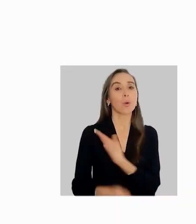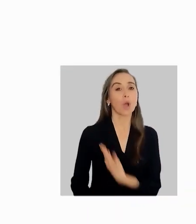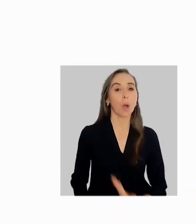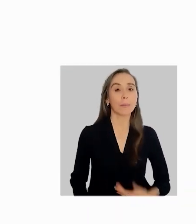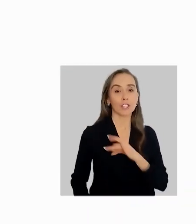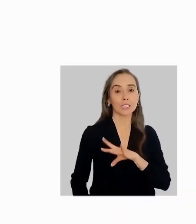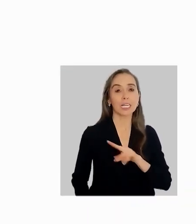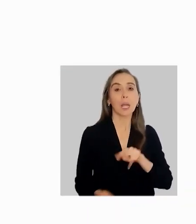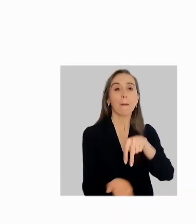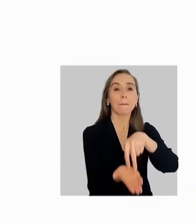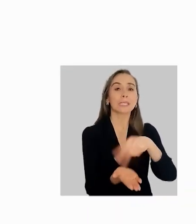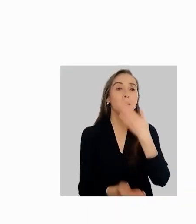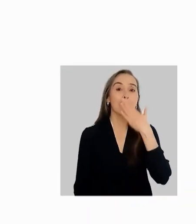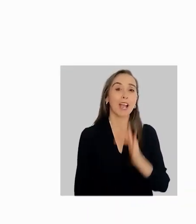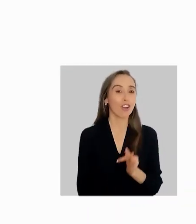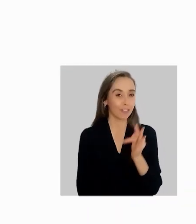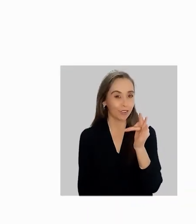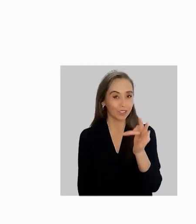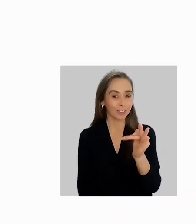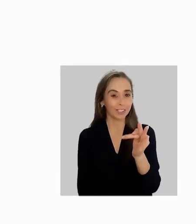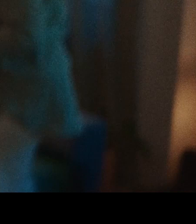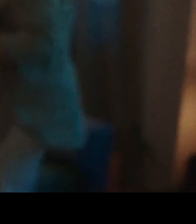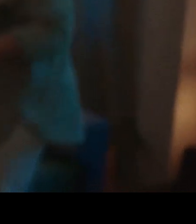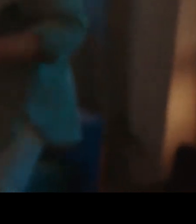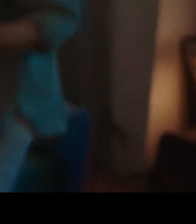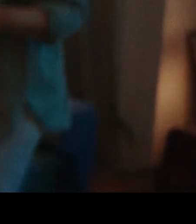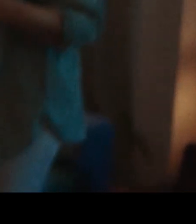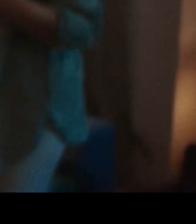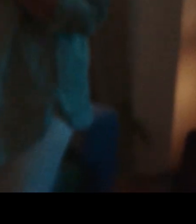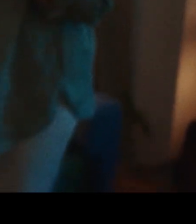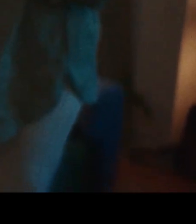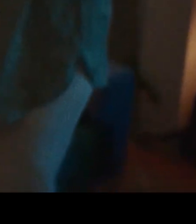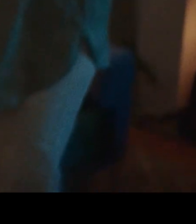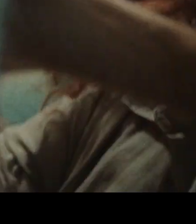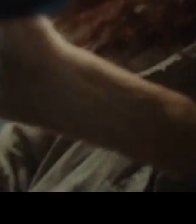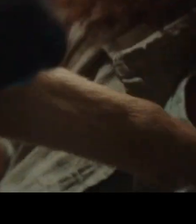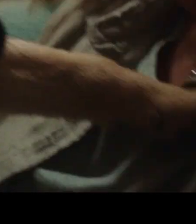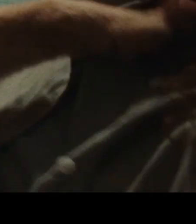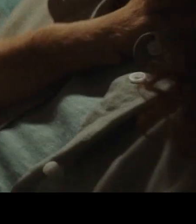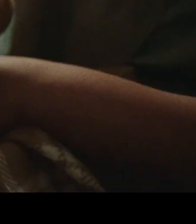Salud, Gobierno de Chile, presentes por un mejor futuro.